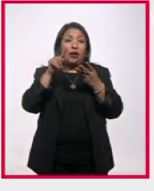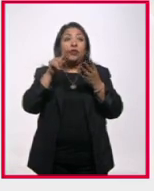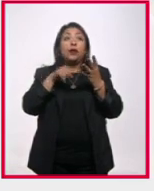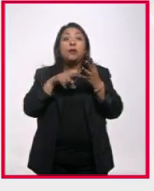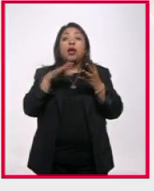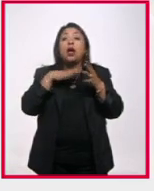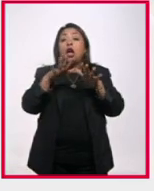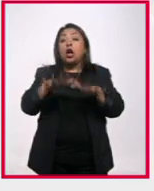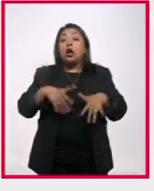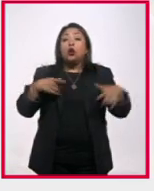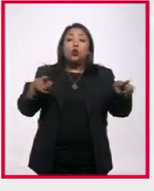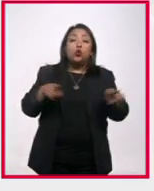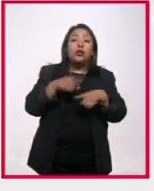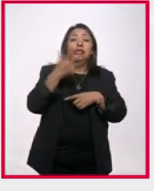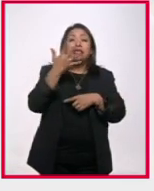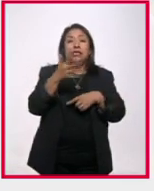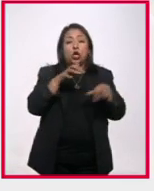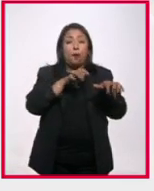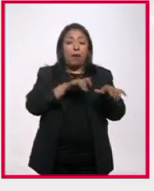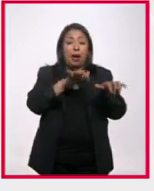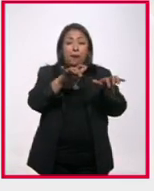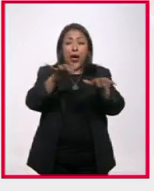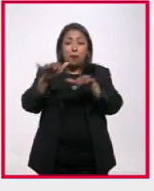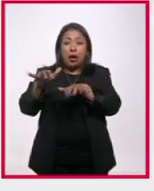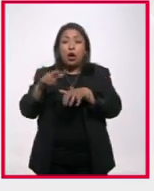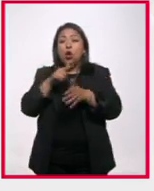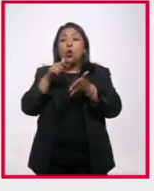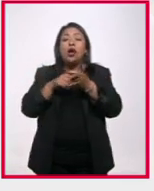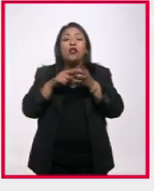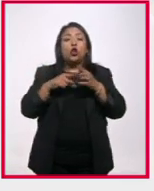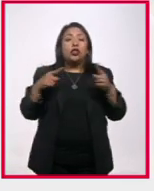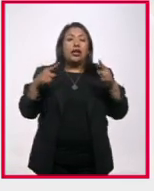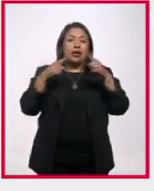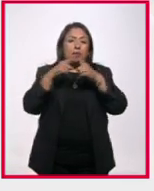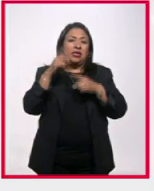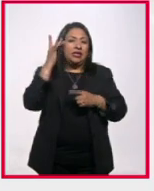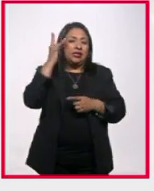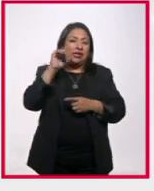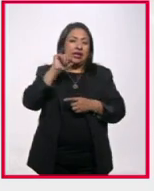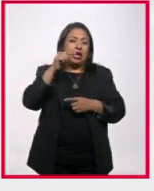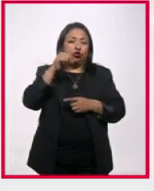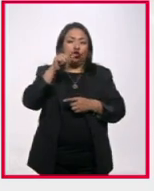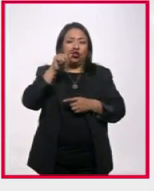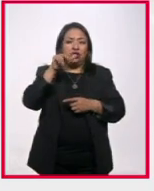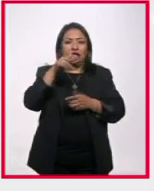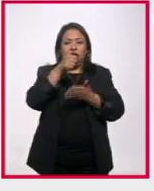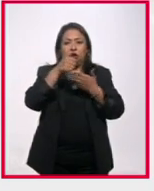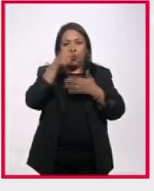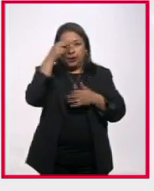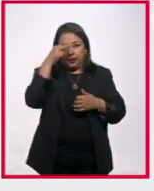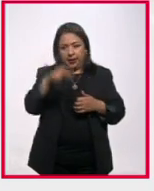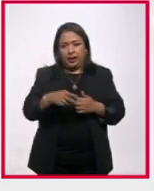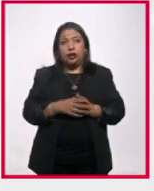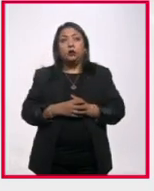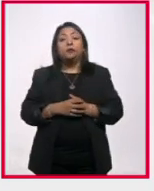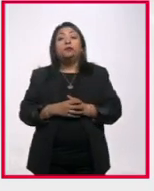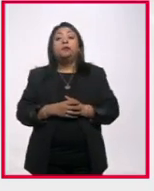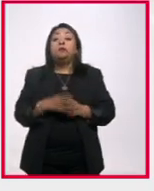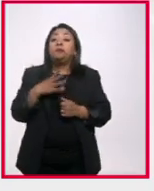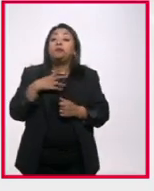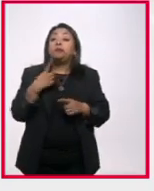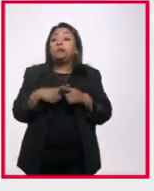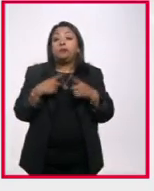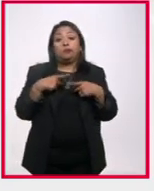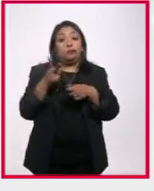se ofrecerá un concierto con 5 órganos en la Capilla de San Agustín de la Ciudad de México. dentro de los